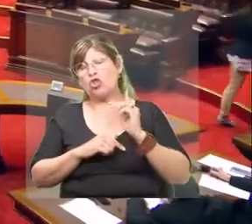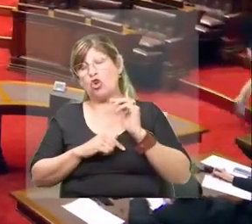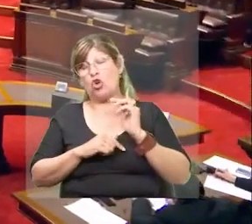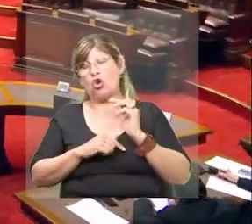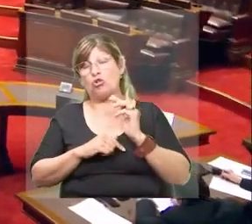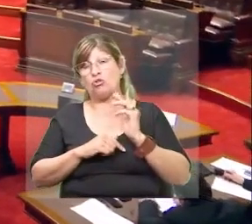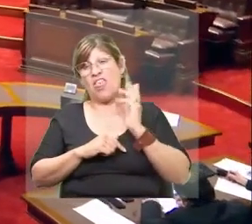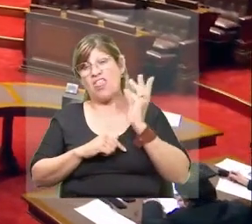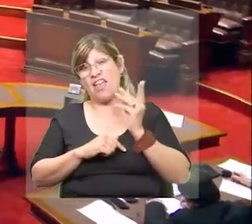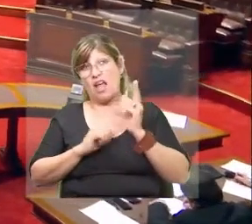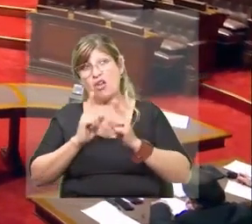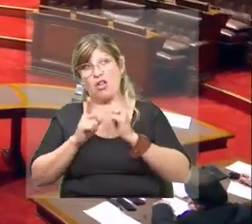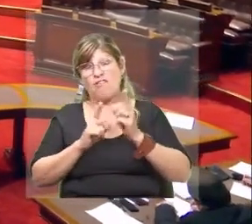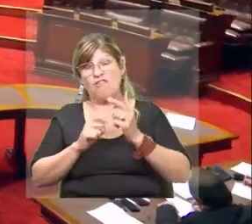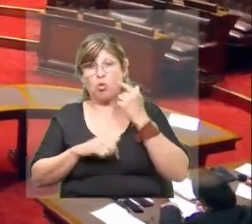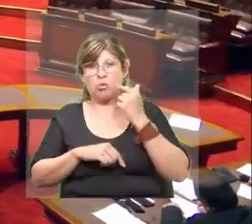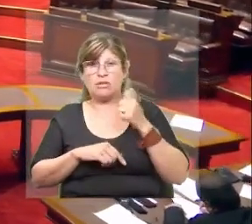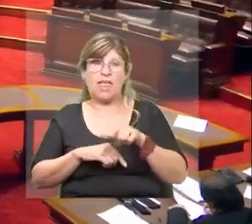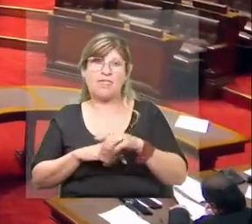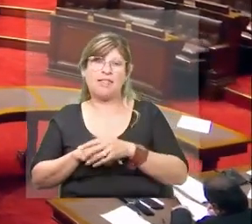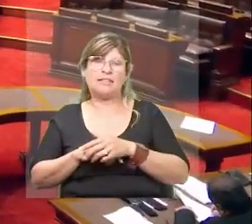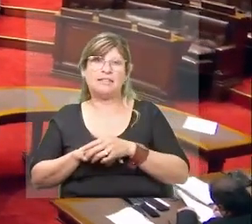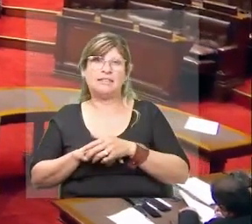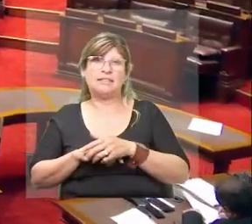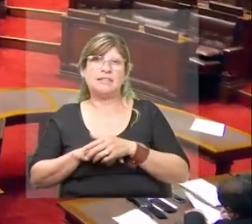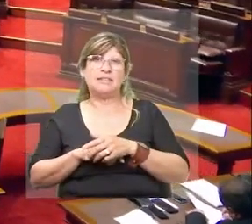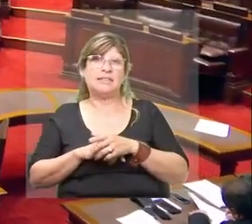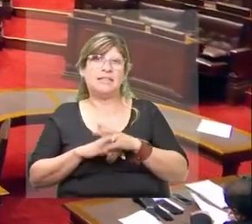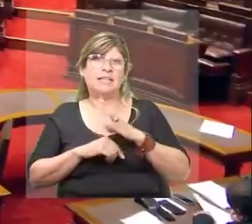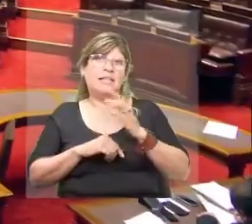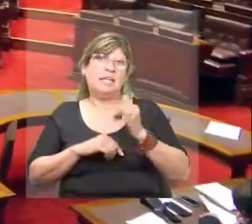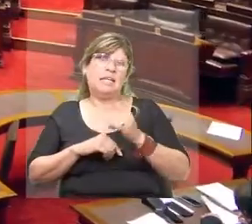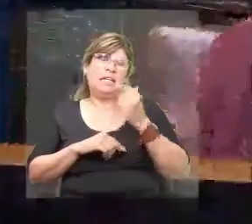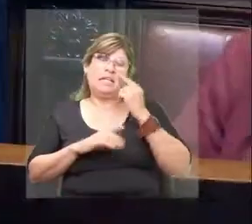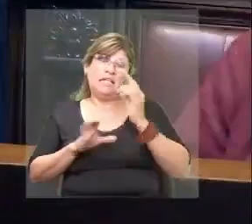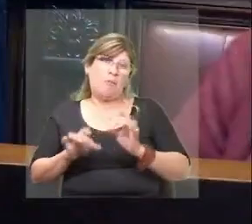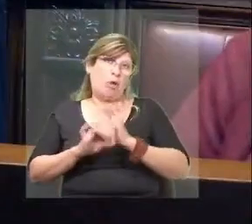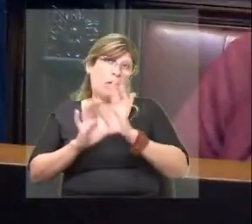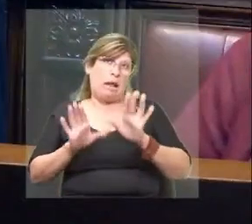en ese terreno, que tenía evidentemente la vara muy clara.